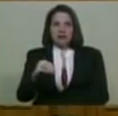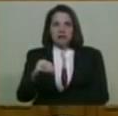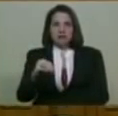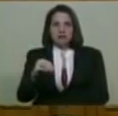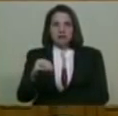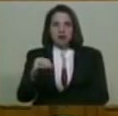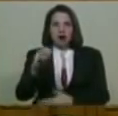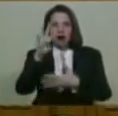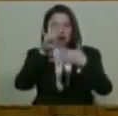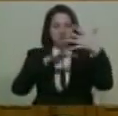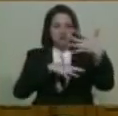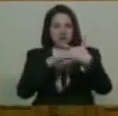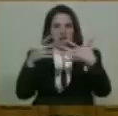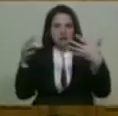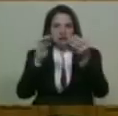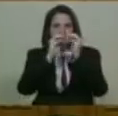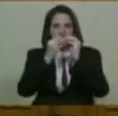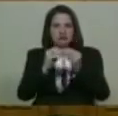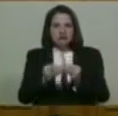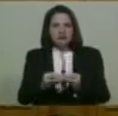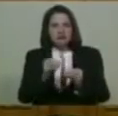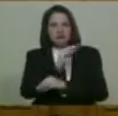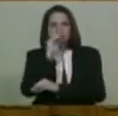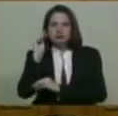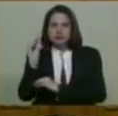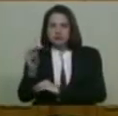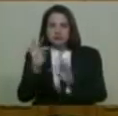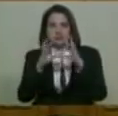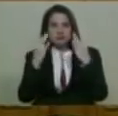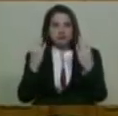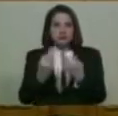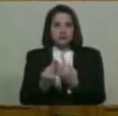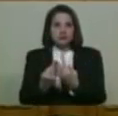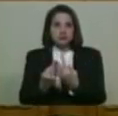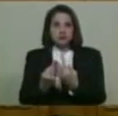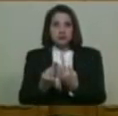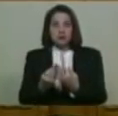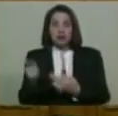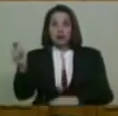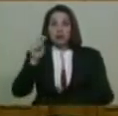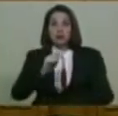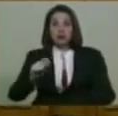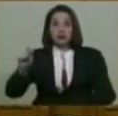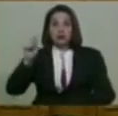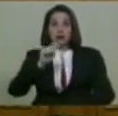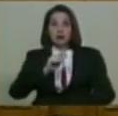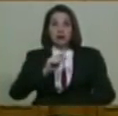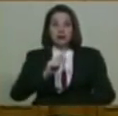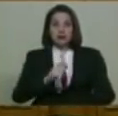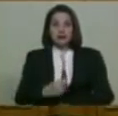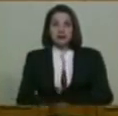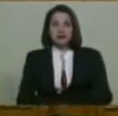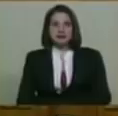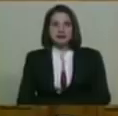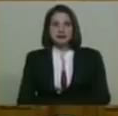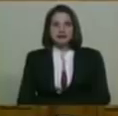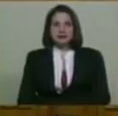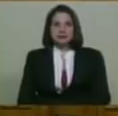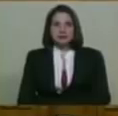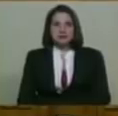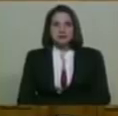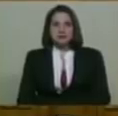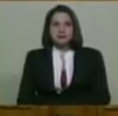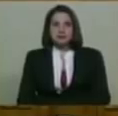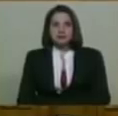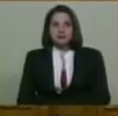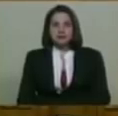tabla. Vamos a proteger a la familia mensualmente, en el caso de que sean familias